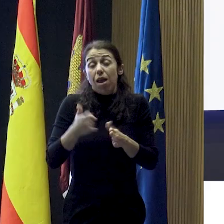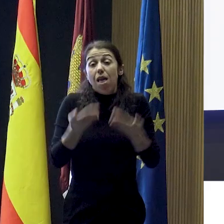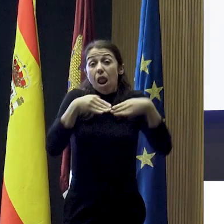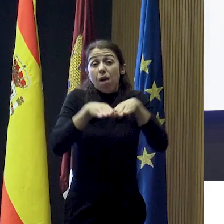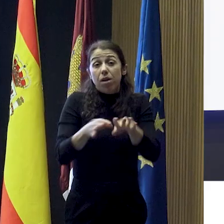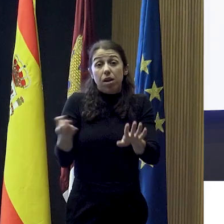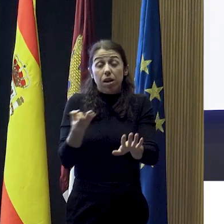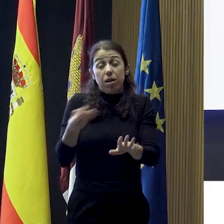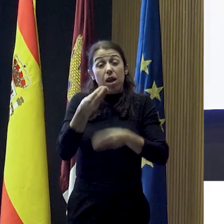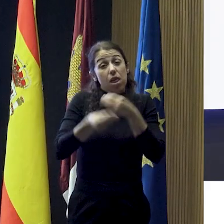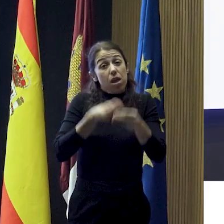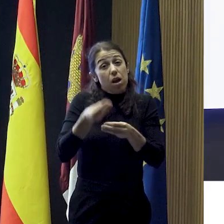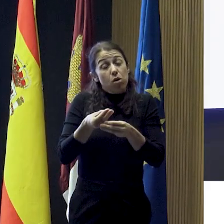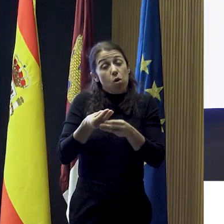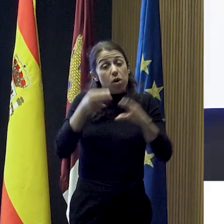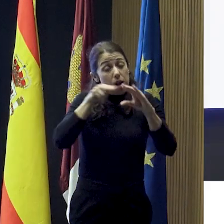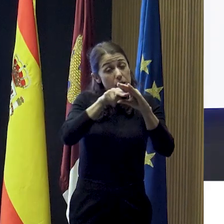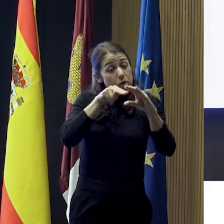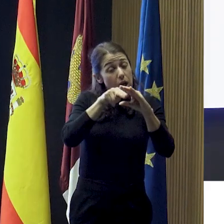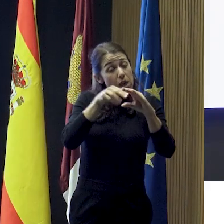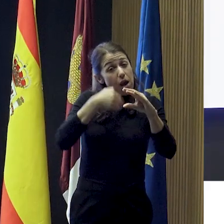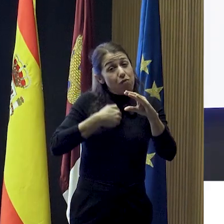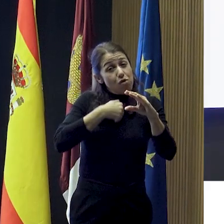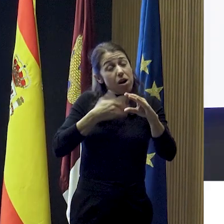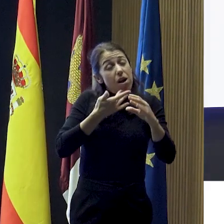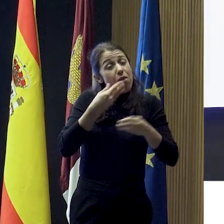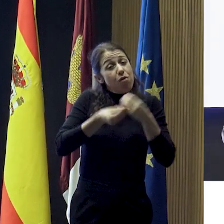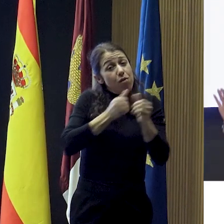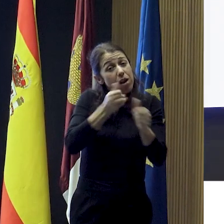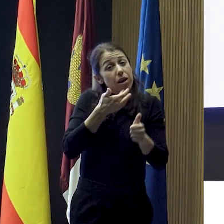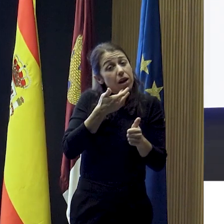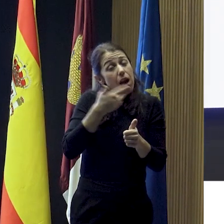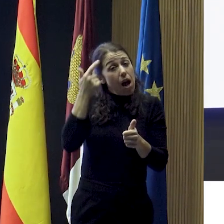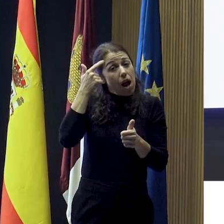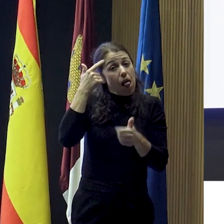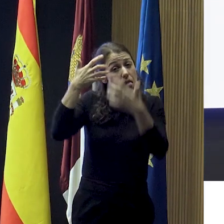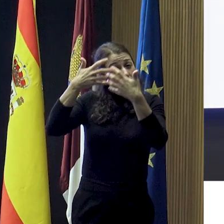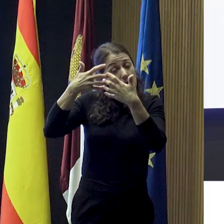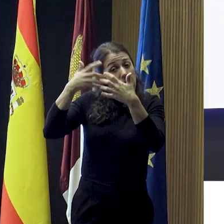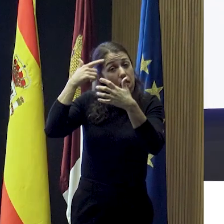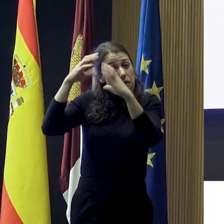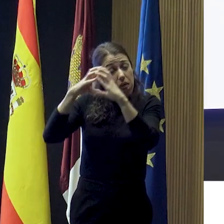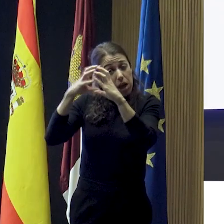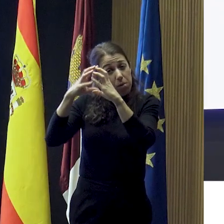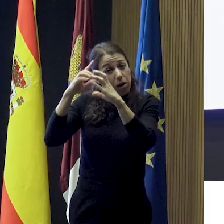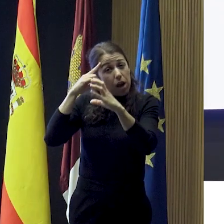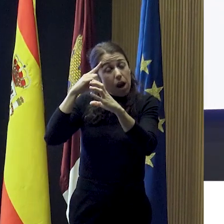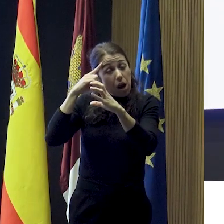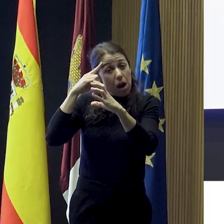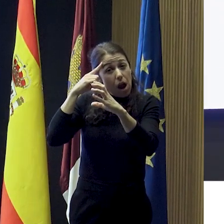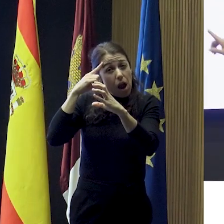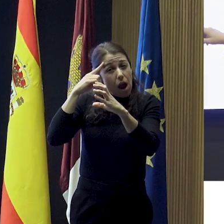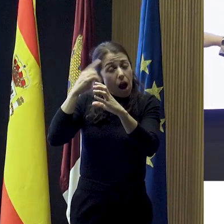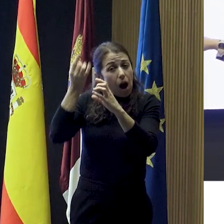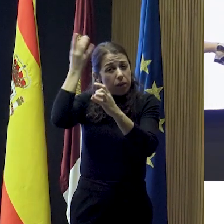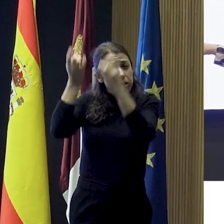tiempo están haciendo resonancia funcional de forma que aquellas áreas cerebrales que participan durante esa